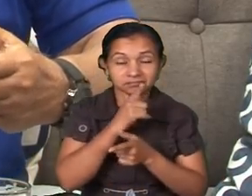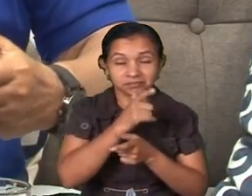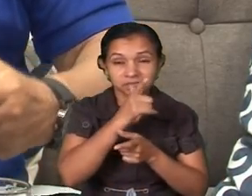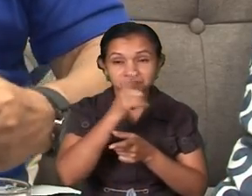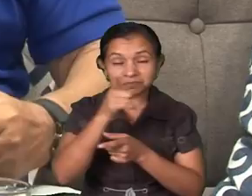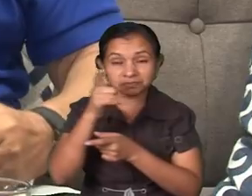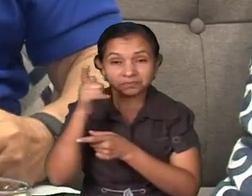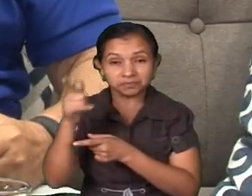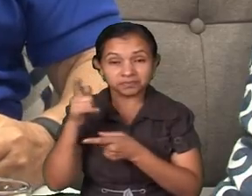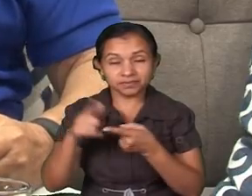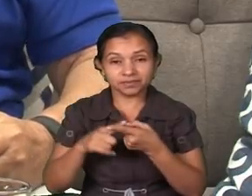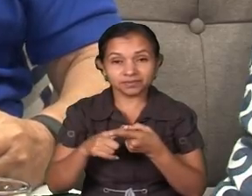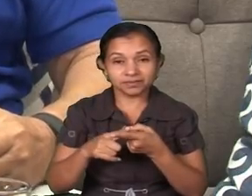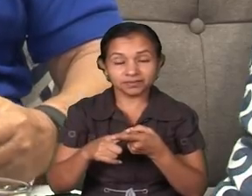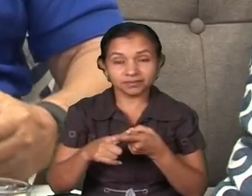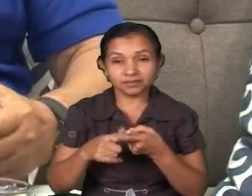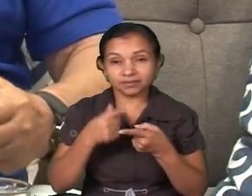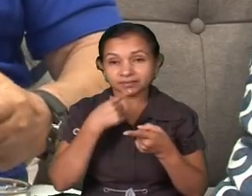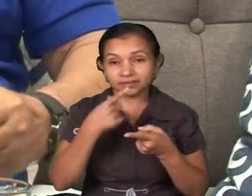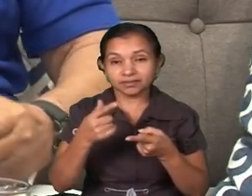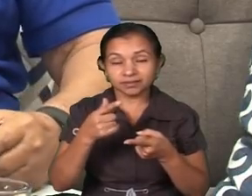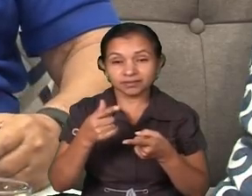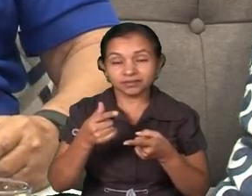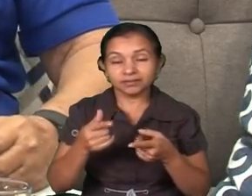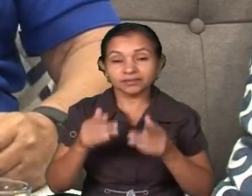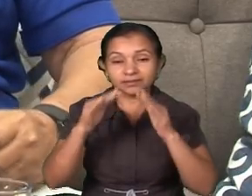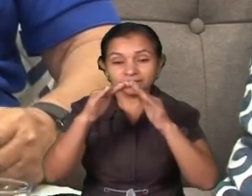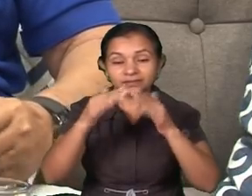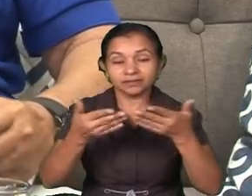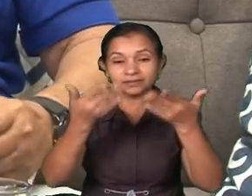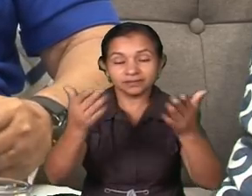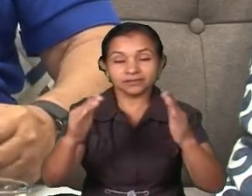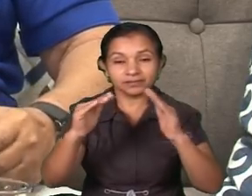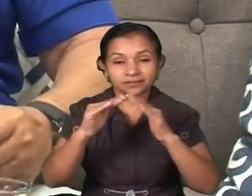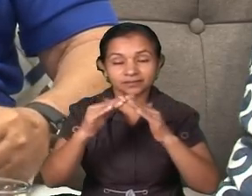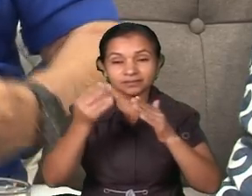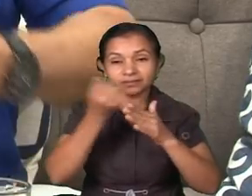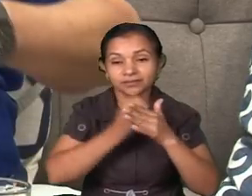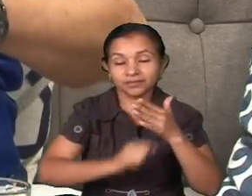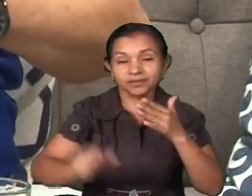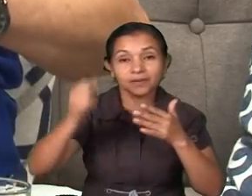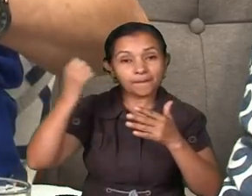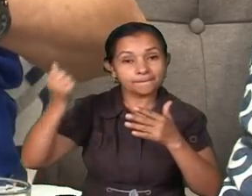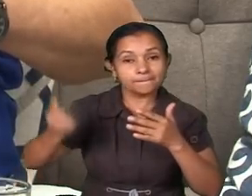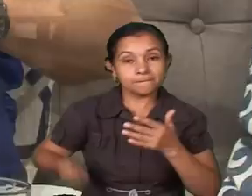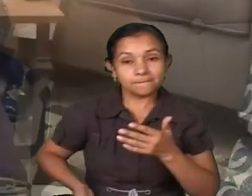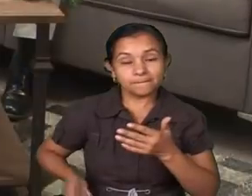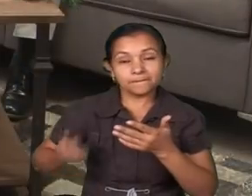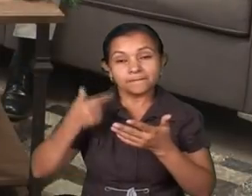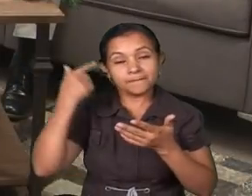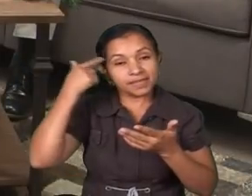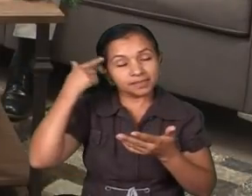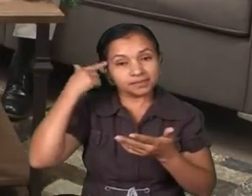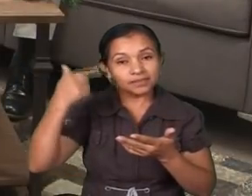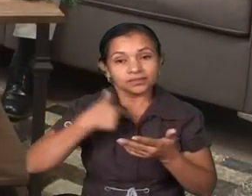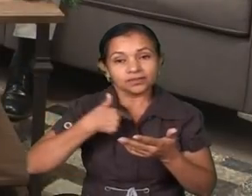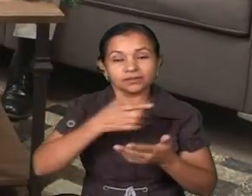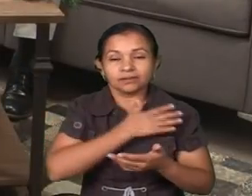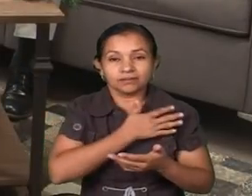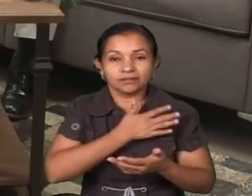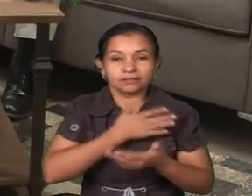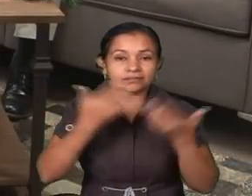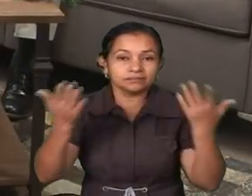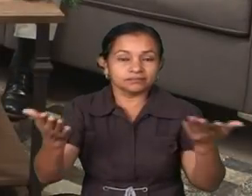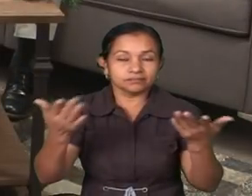de la M2 que andaba y decía: darle caza, ya va un hijo de puta, creyendo que era guardia.